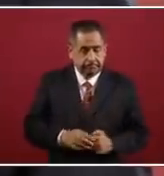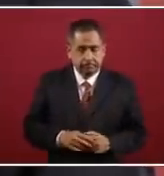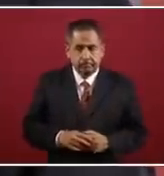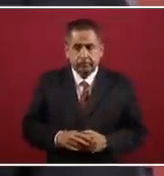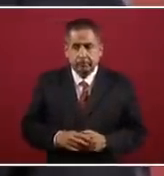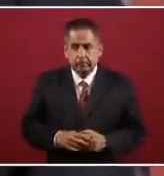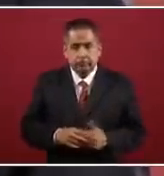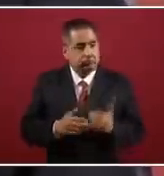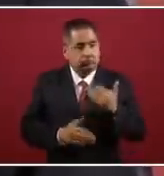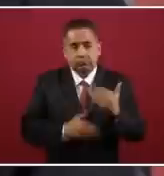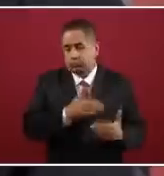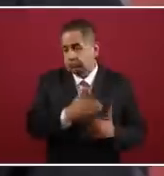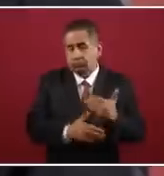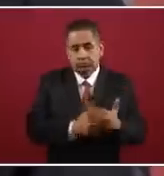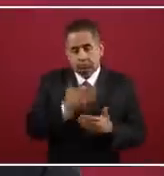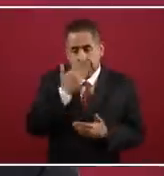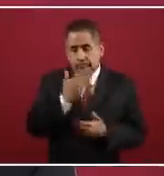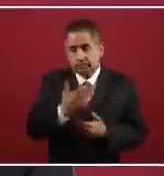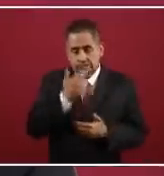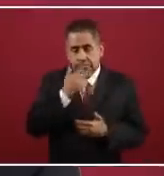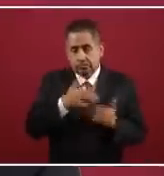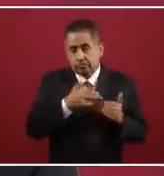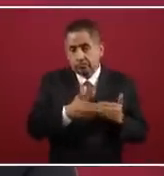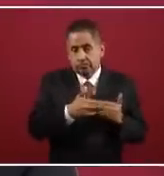está avanzando.